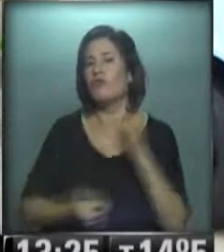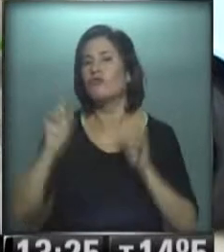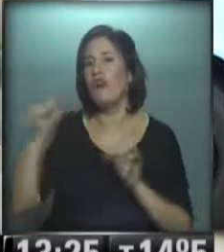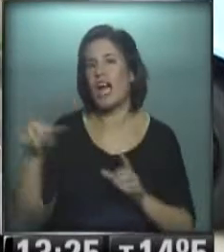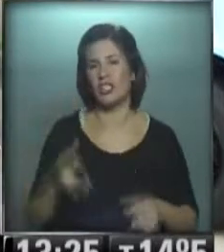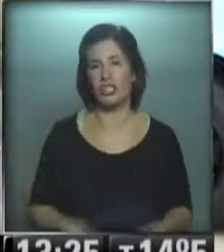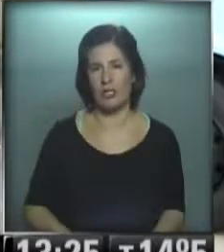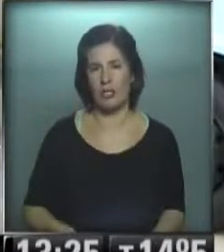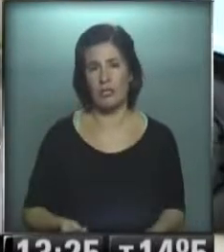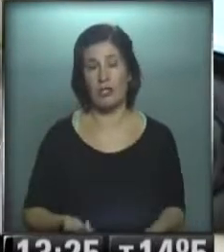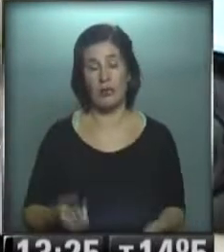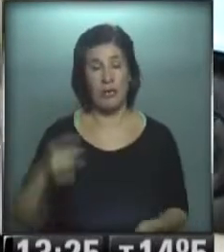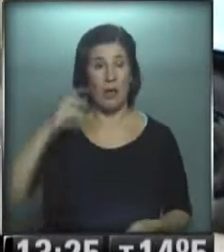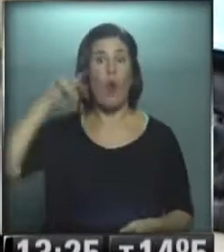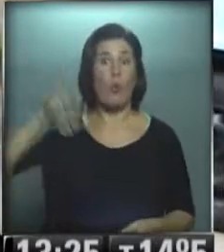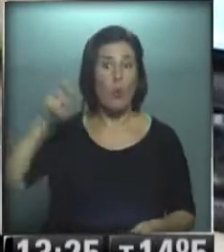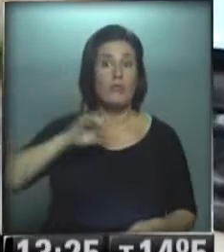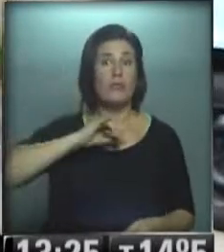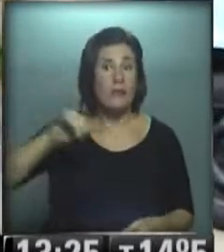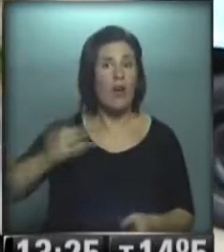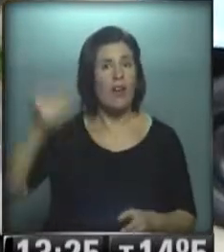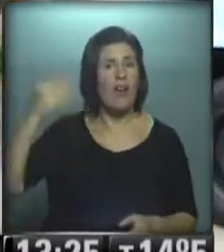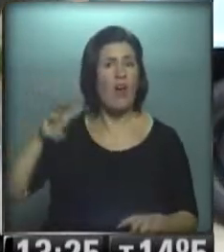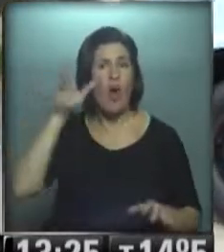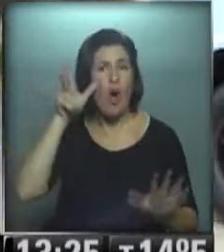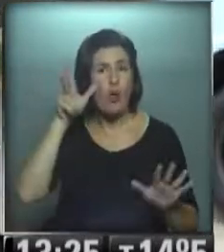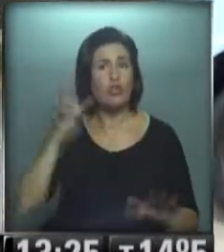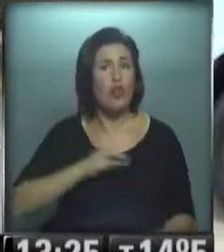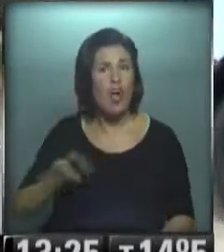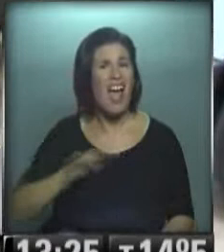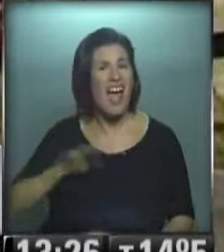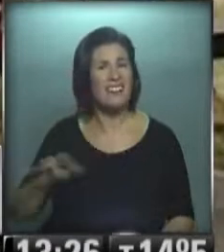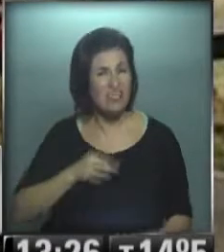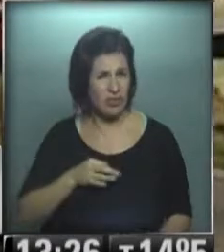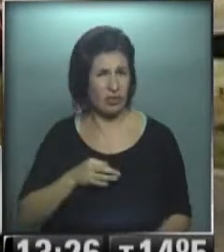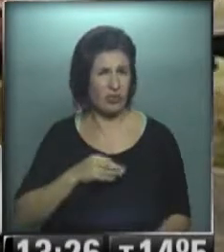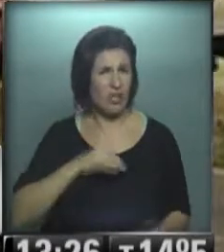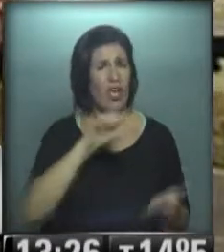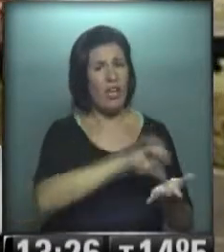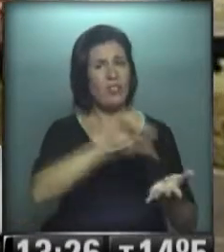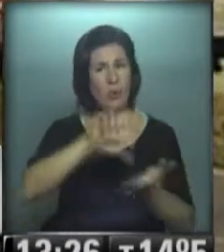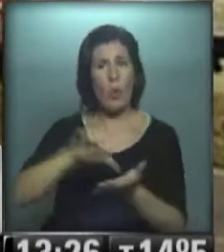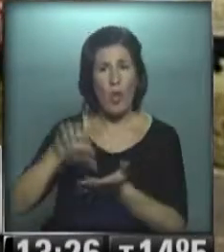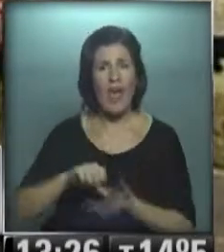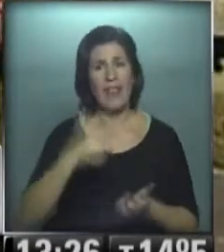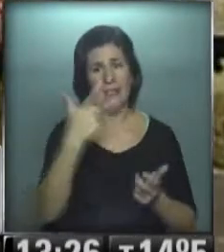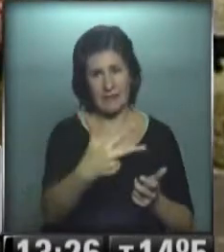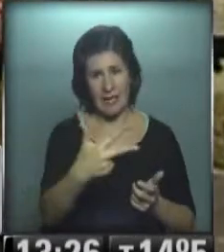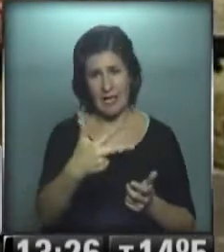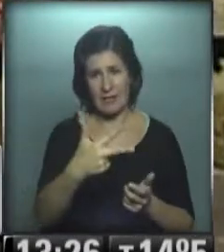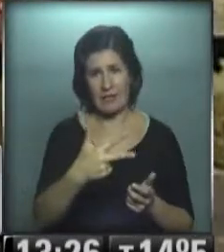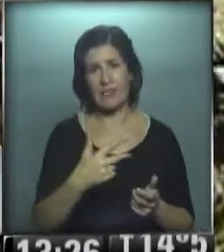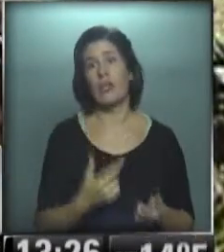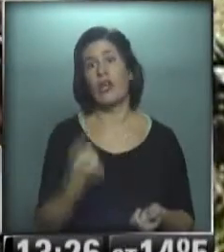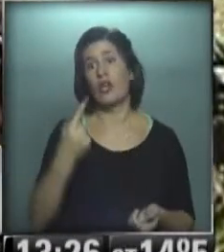ya han pasado ocho años y prácticamente entre tres ciudades el chófer atamañuk la